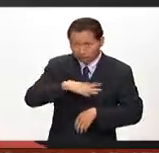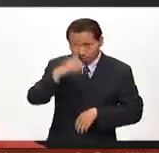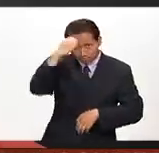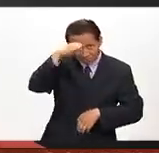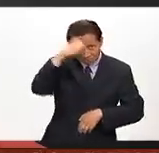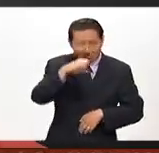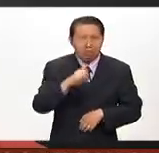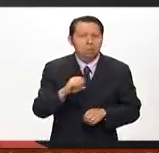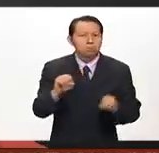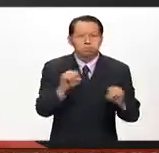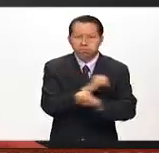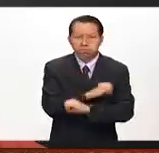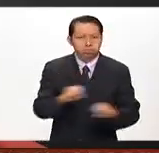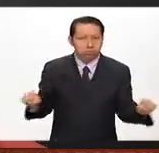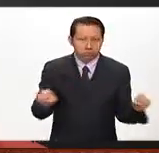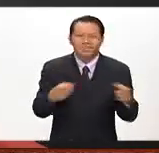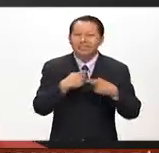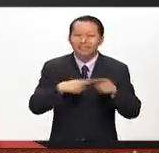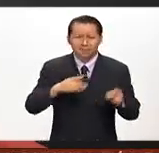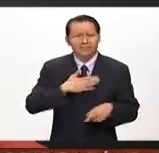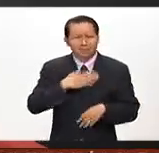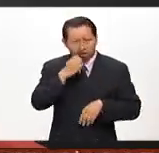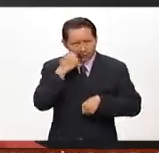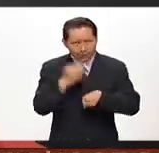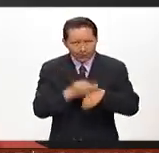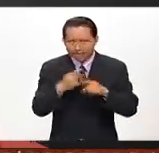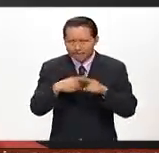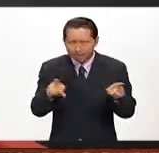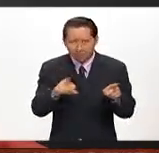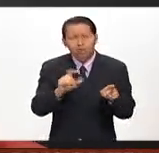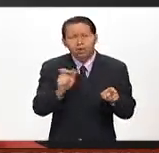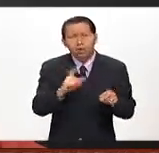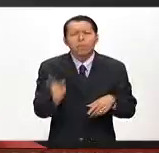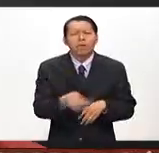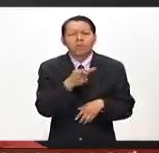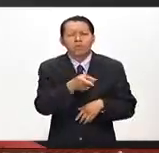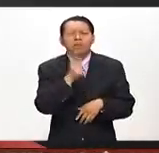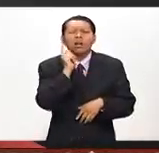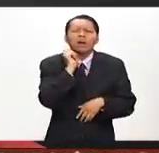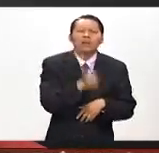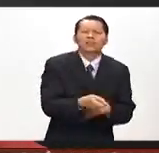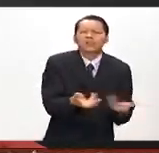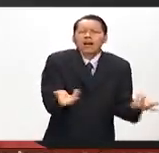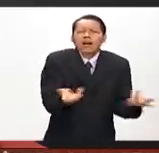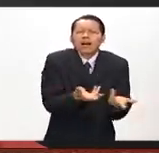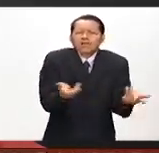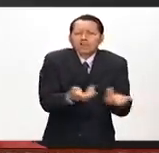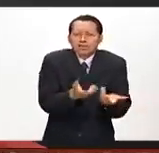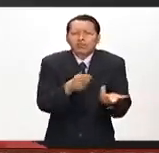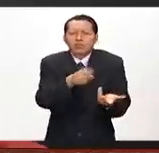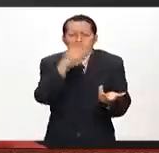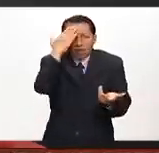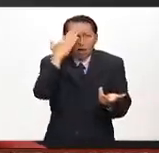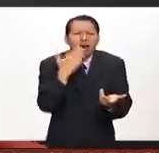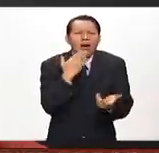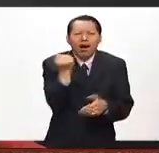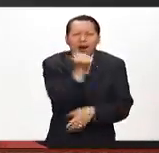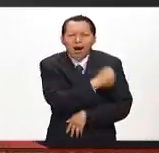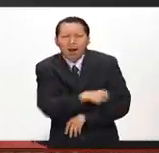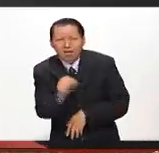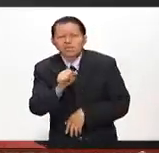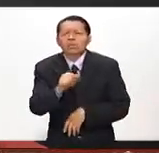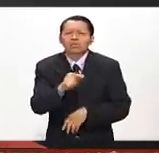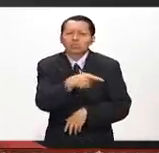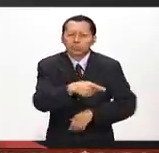existía. Con ellos no, y si les preguntan qué sabes hacer, qué habilidades tienes, para qué eres